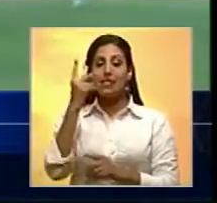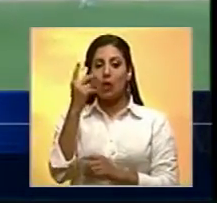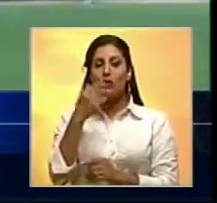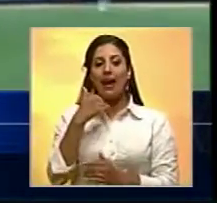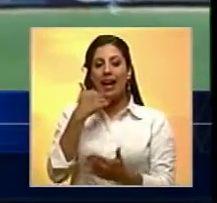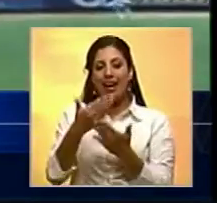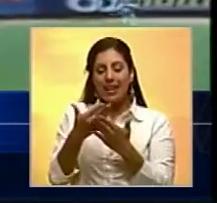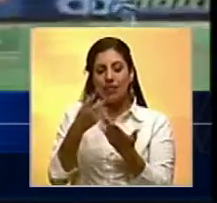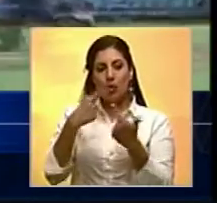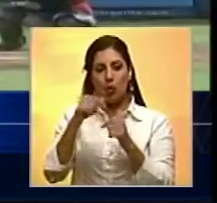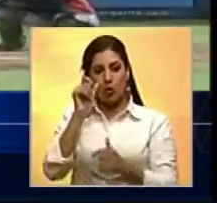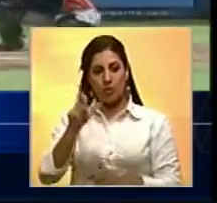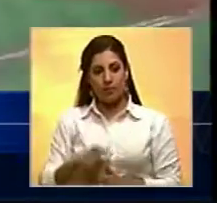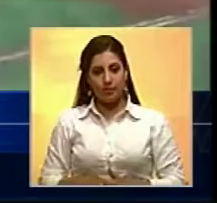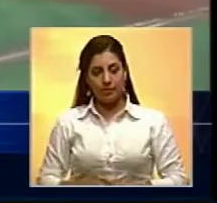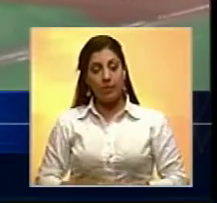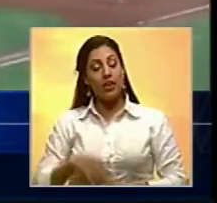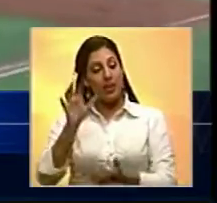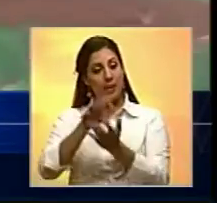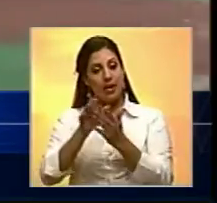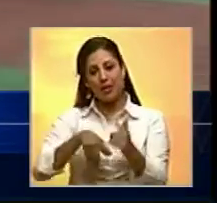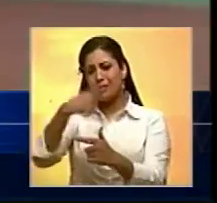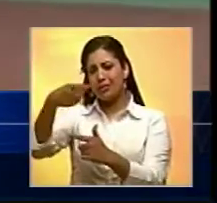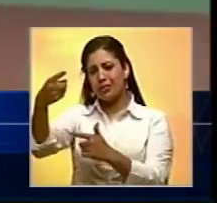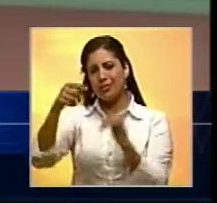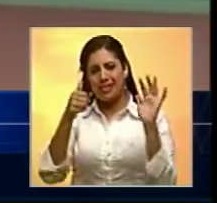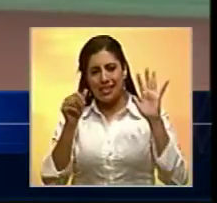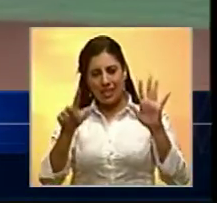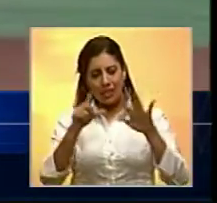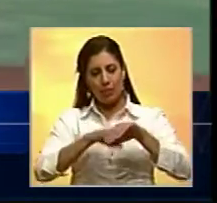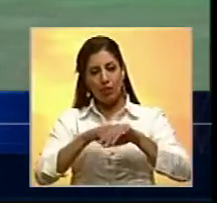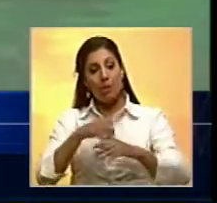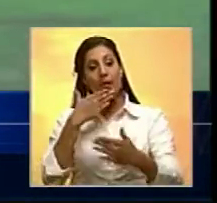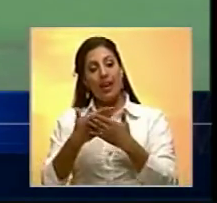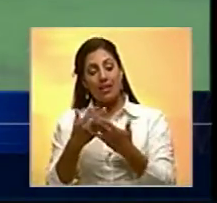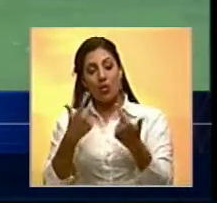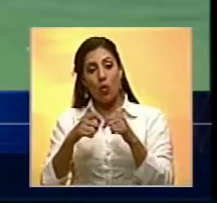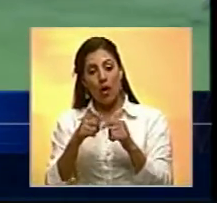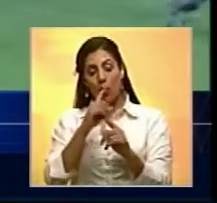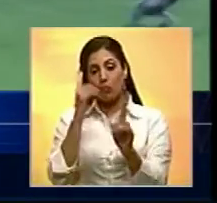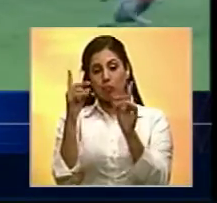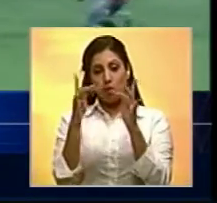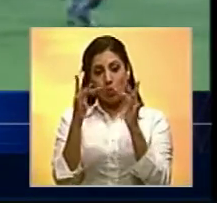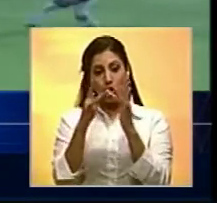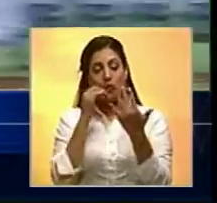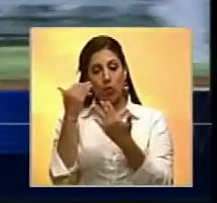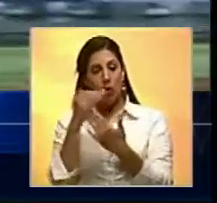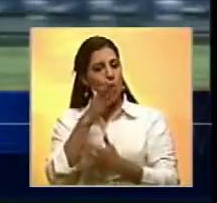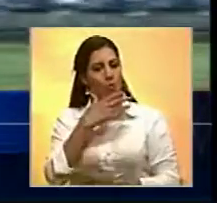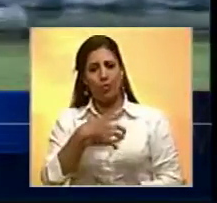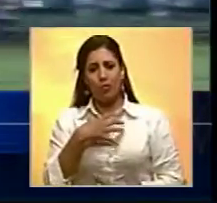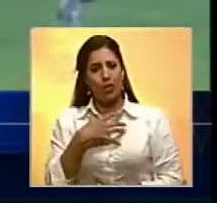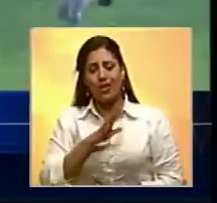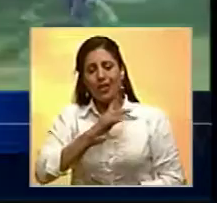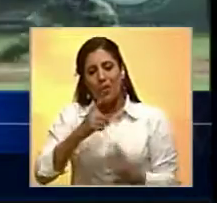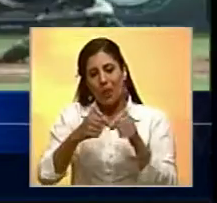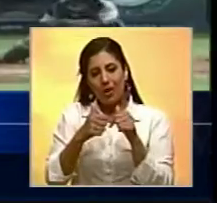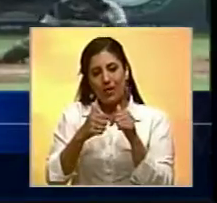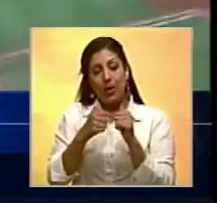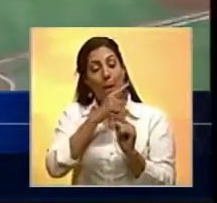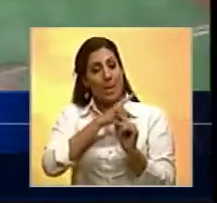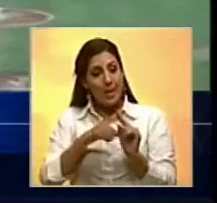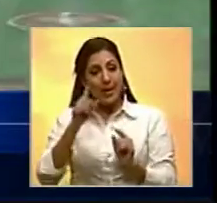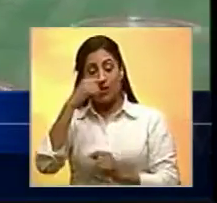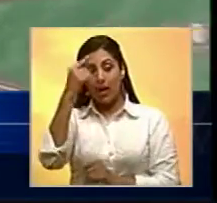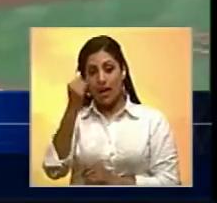doble remolcador de Pirela. Margarita reaccionó en el séptimo con una carrera producto de una conexión de Junior Sosa que no pudo manejar José Flores, pero